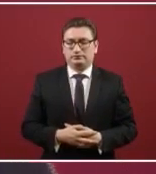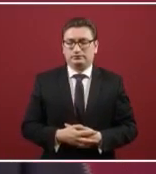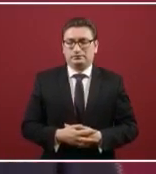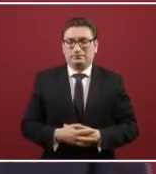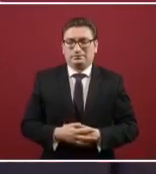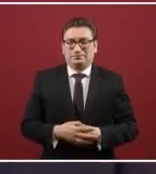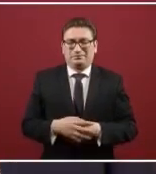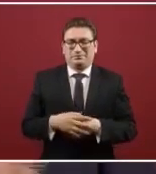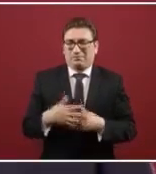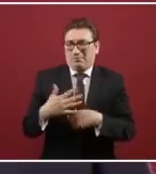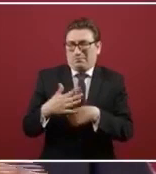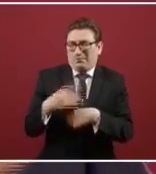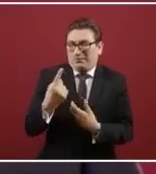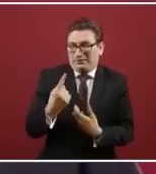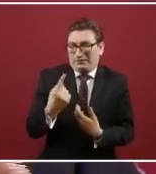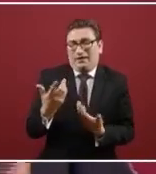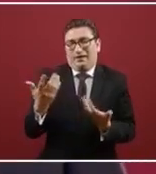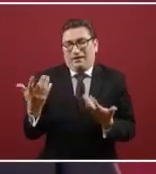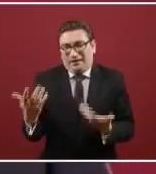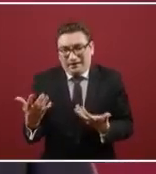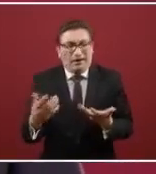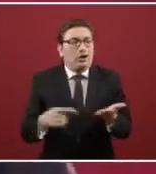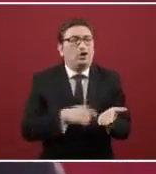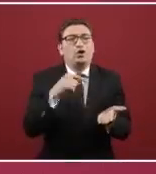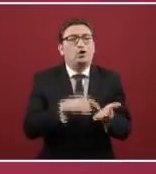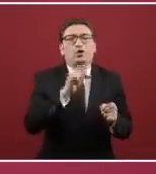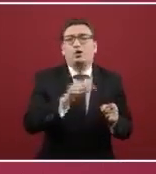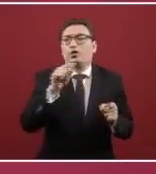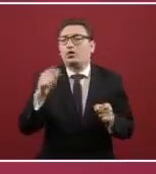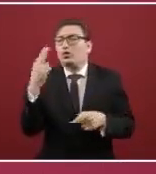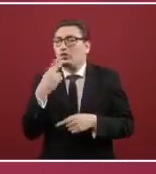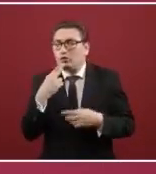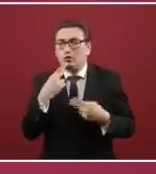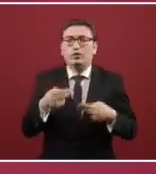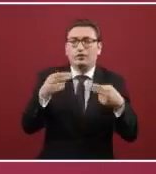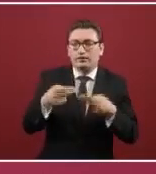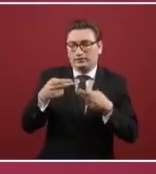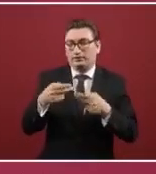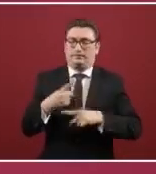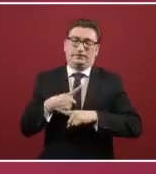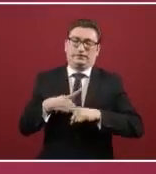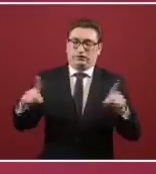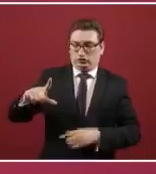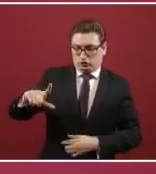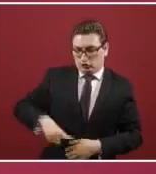Porque van por la utilidad, pero el Estado tiene otra función.